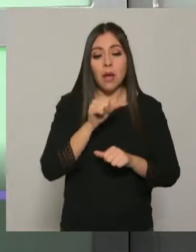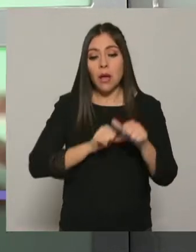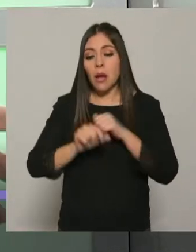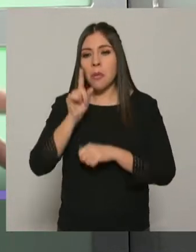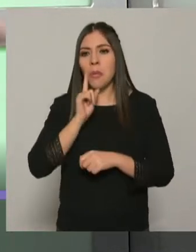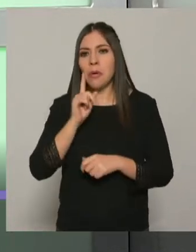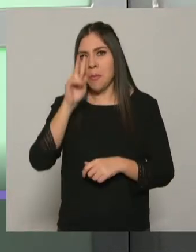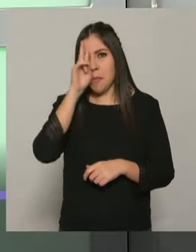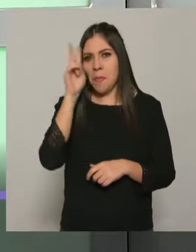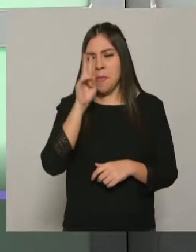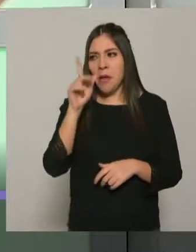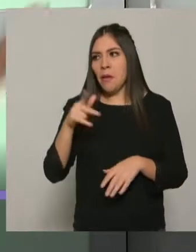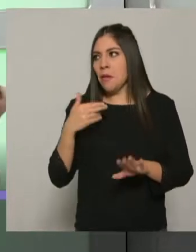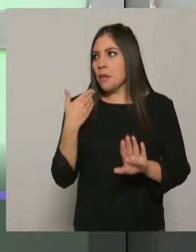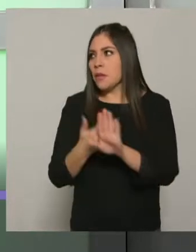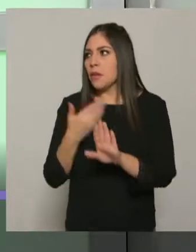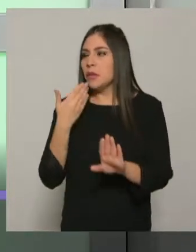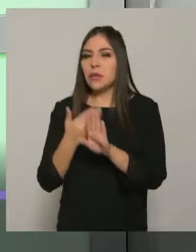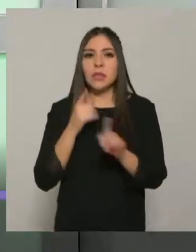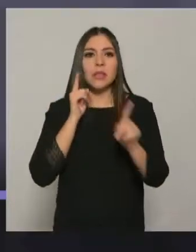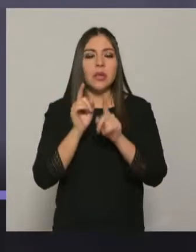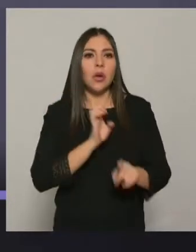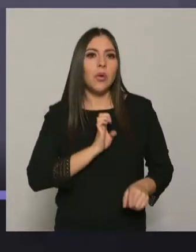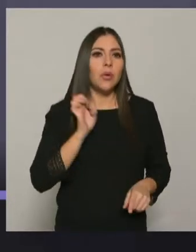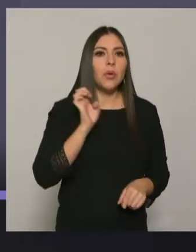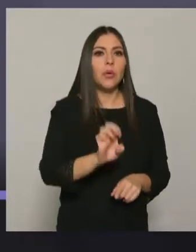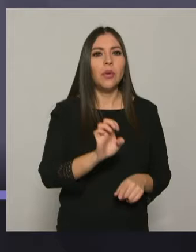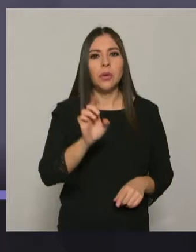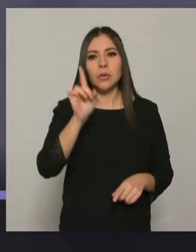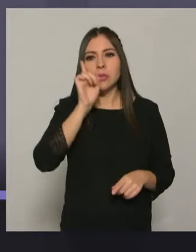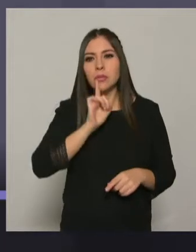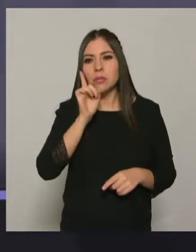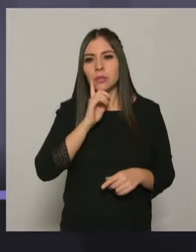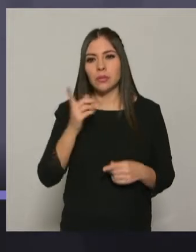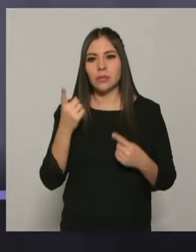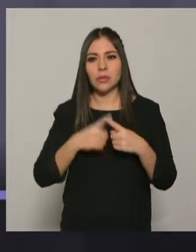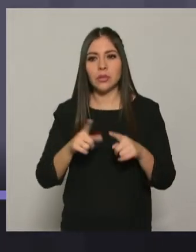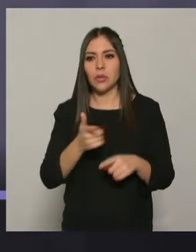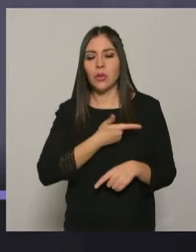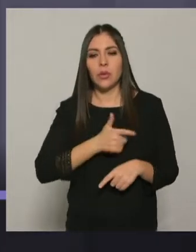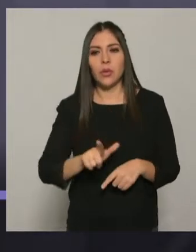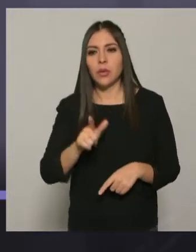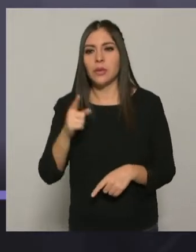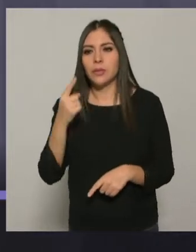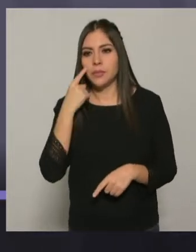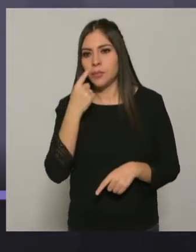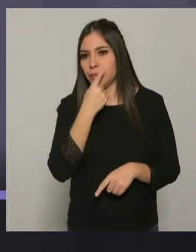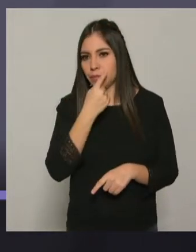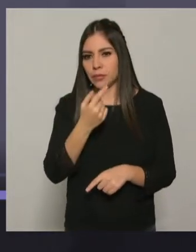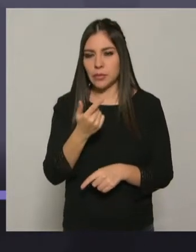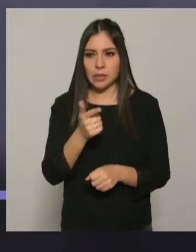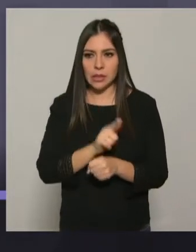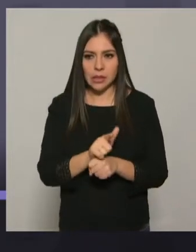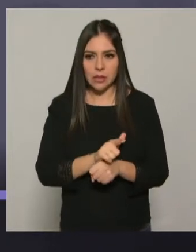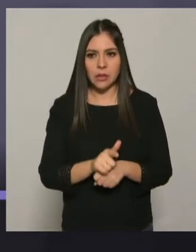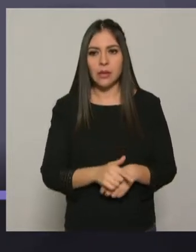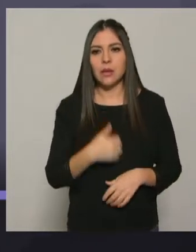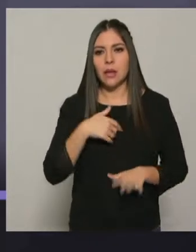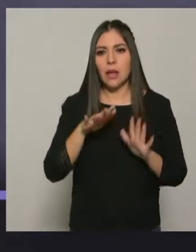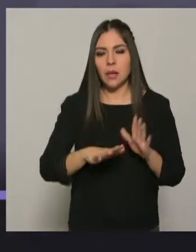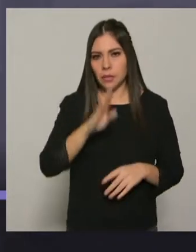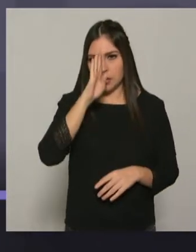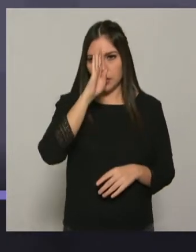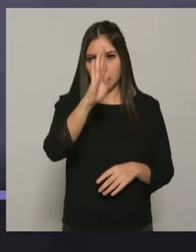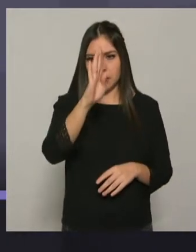de machismo, de misoginia, de homofobia y todo eso que curiosamente yo soy un poco directa cuando hablo las cosas, viene